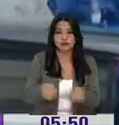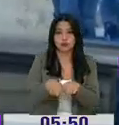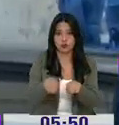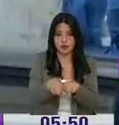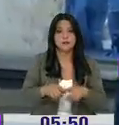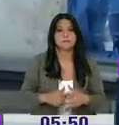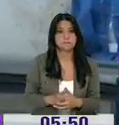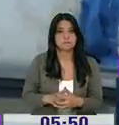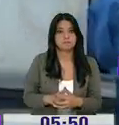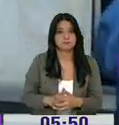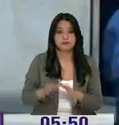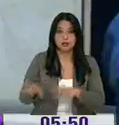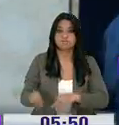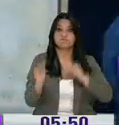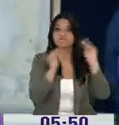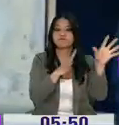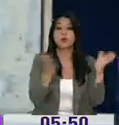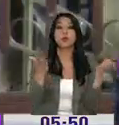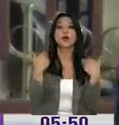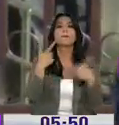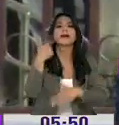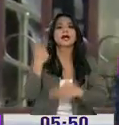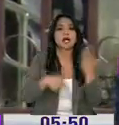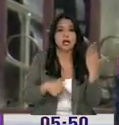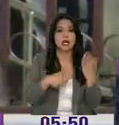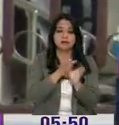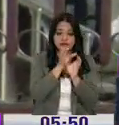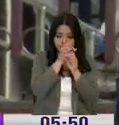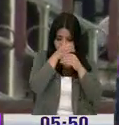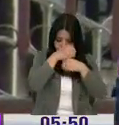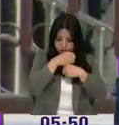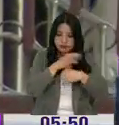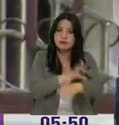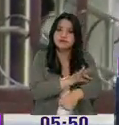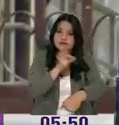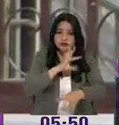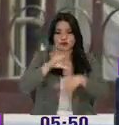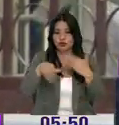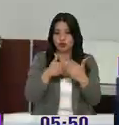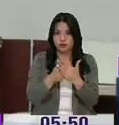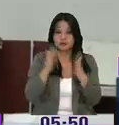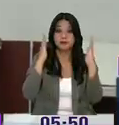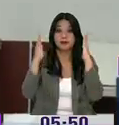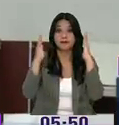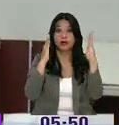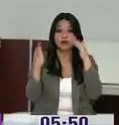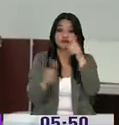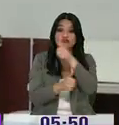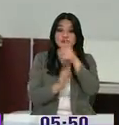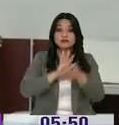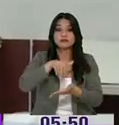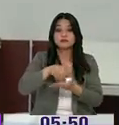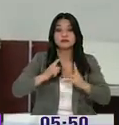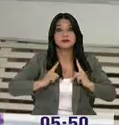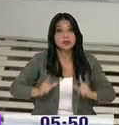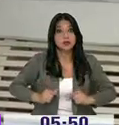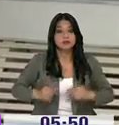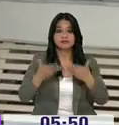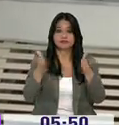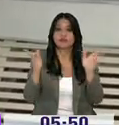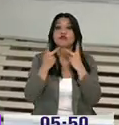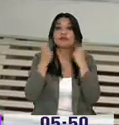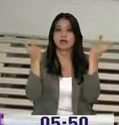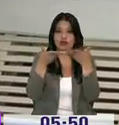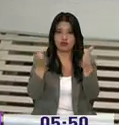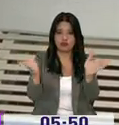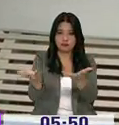lo trasladaron a Guayaquil para las pruebas pertinentes. En Babahoyo los subcentros fueron abiertos al público, aunque la presencia